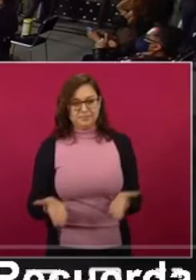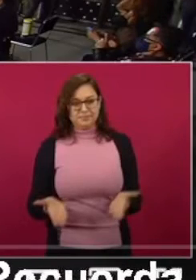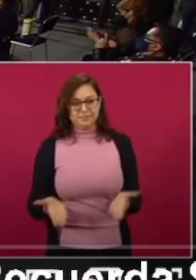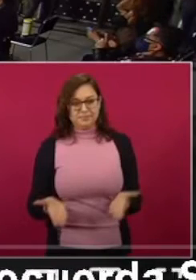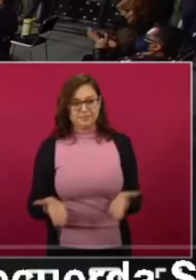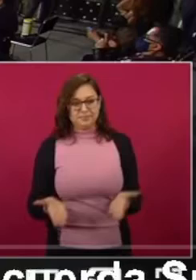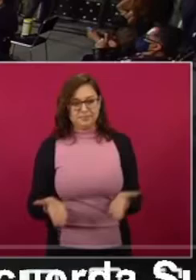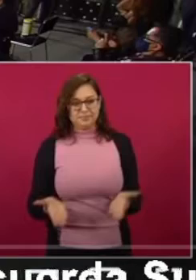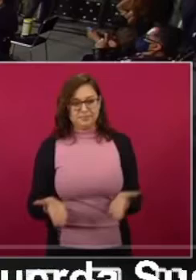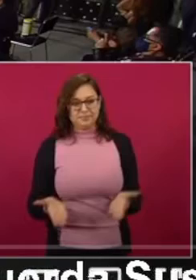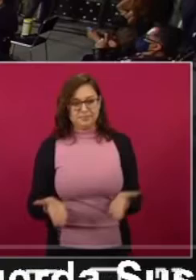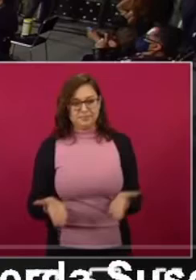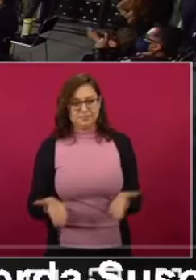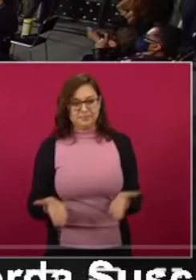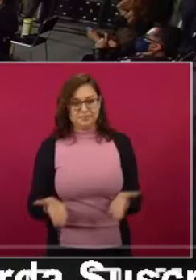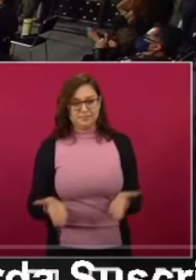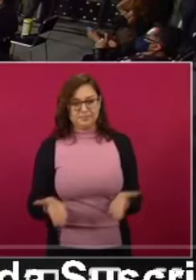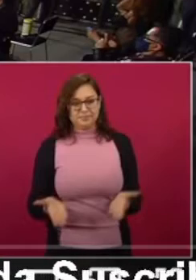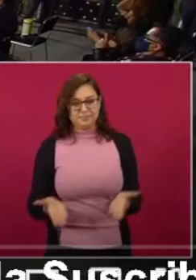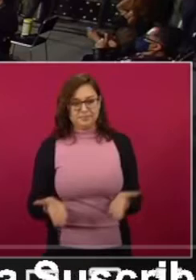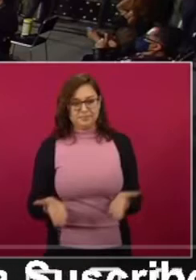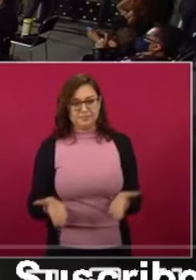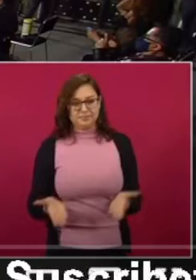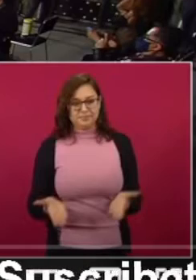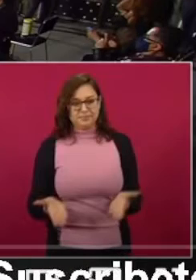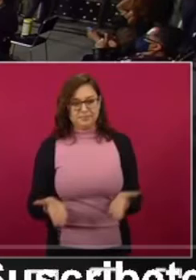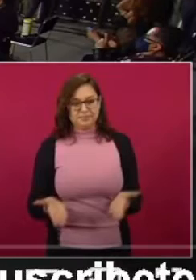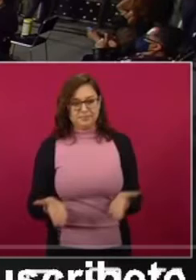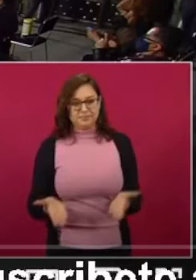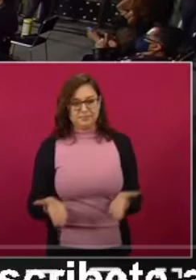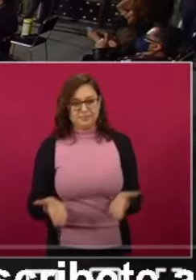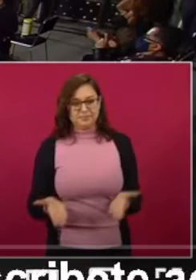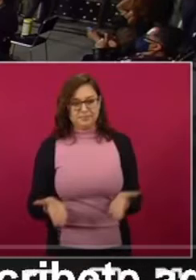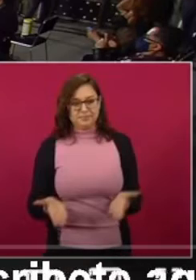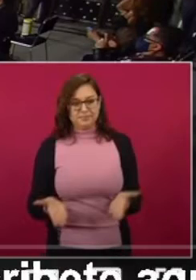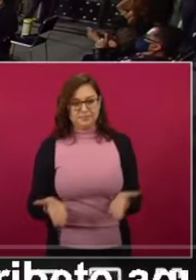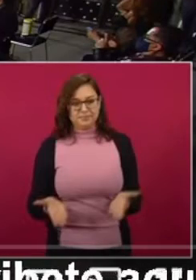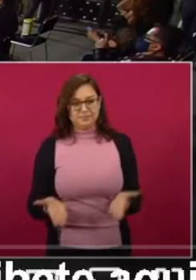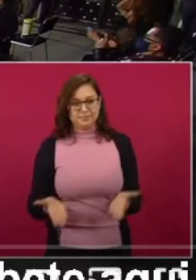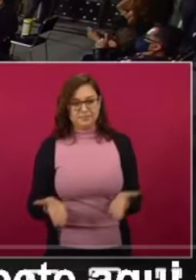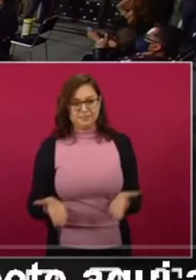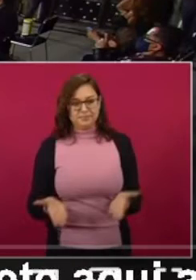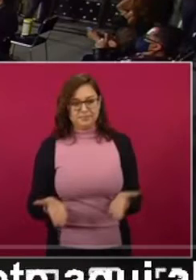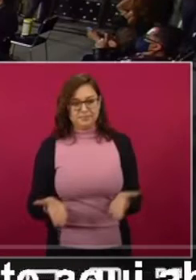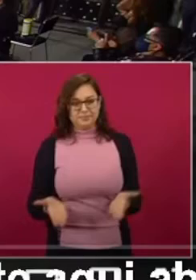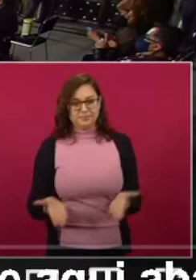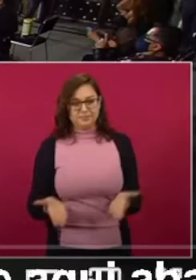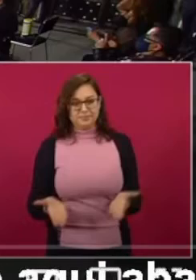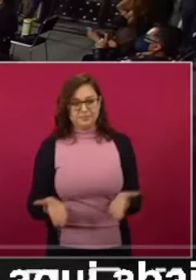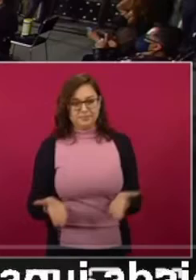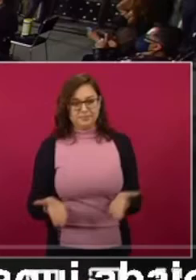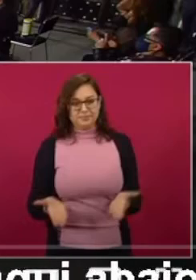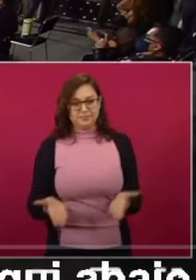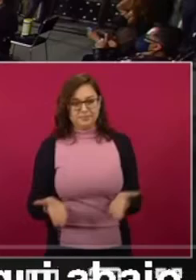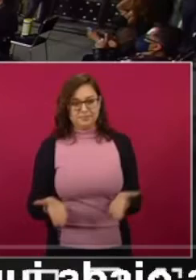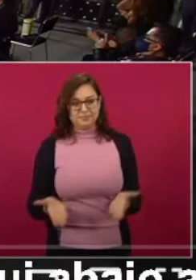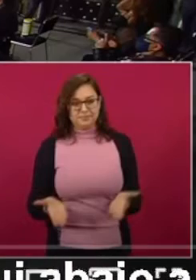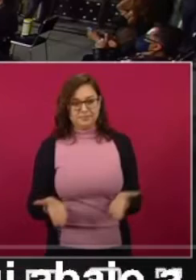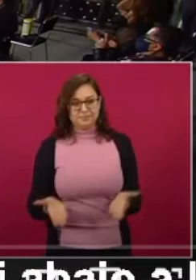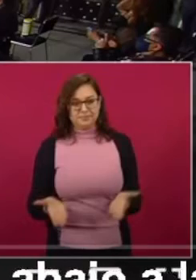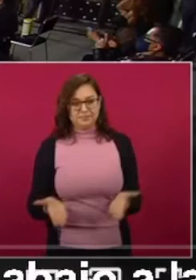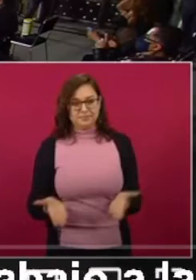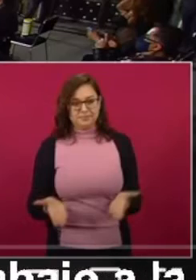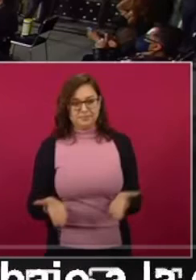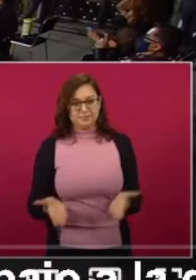todos los días del ine todos los días de la electricidad todos los días de t lópez